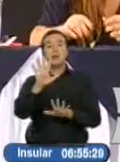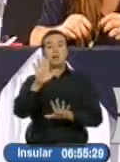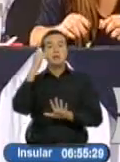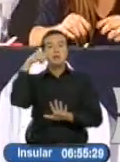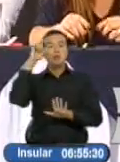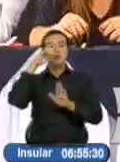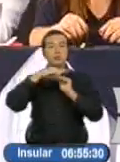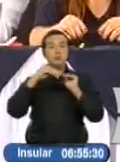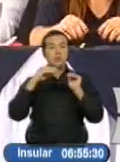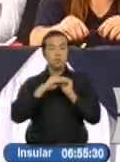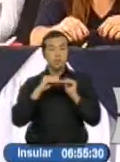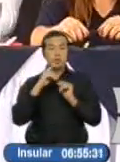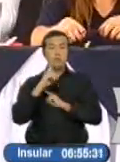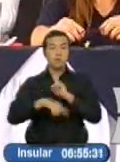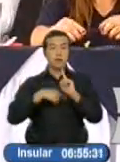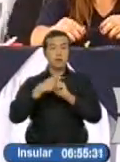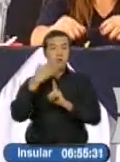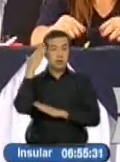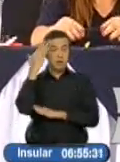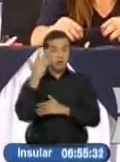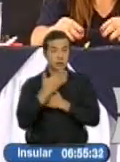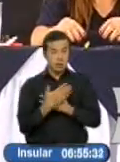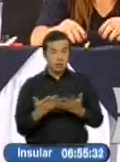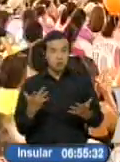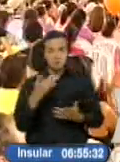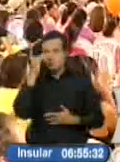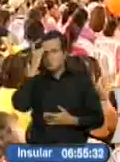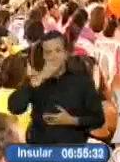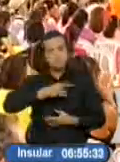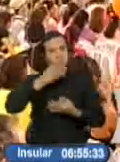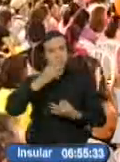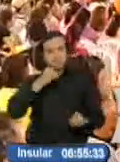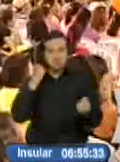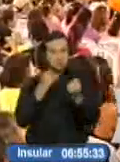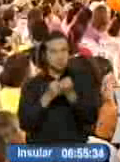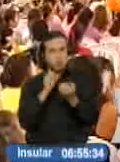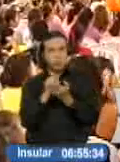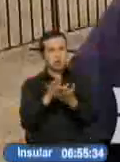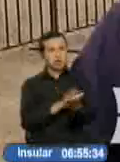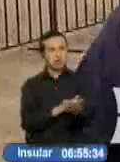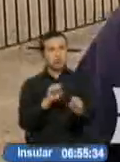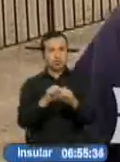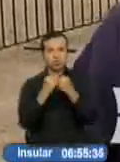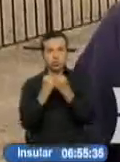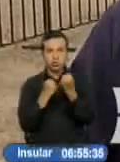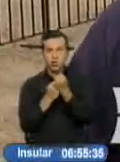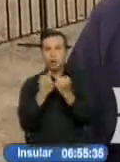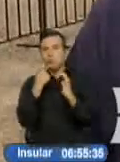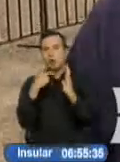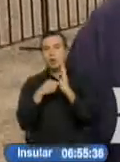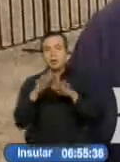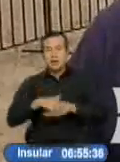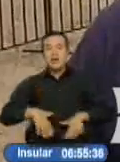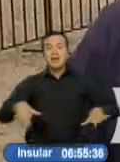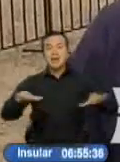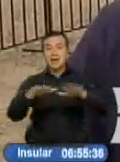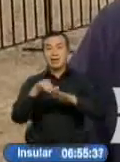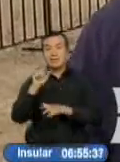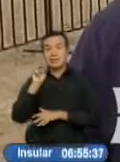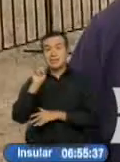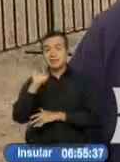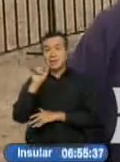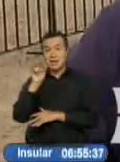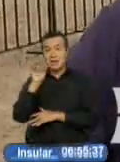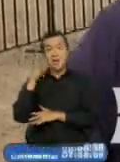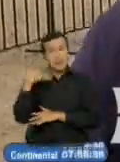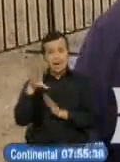de dólares. Más alcaldes manabitas mostraron su decisión de colaborar con este proyecto social. En el caso del Cantón Santana, estamos ya dotando los